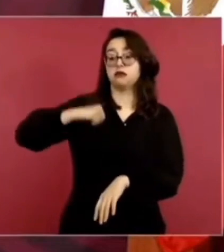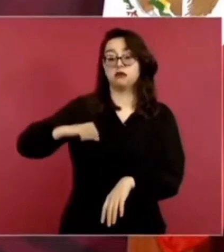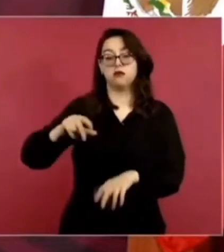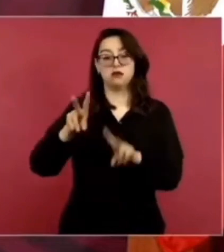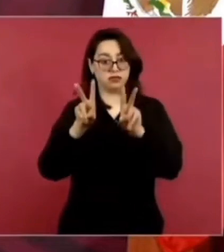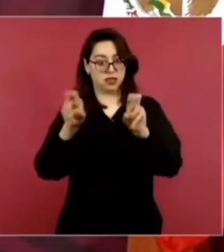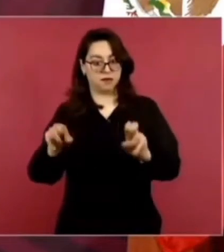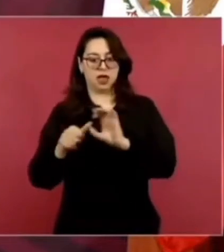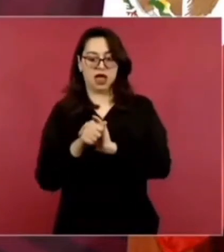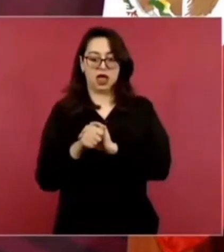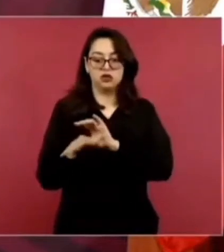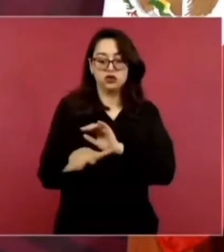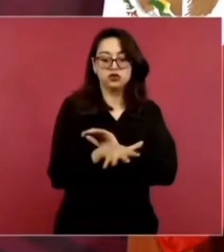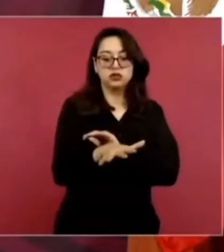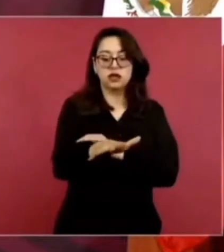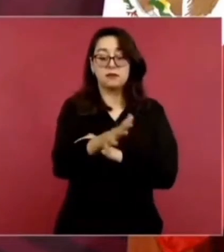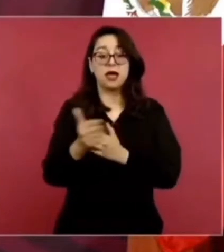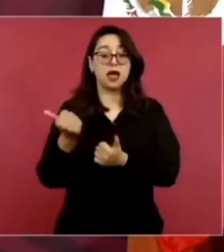participaron